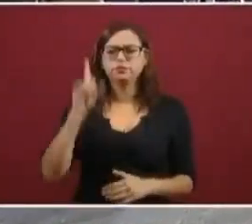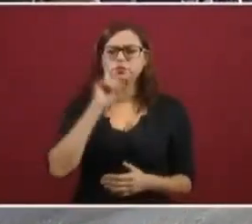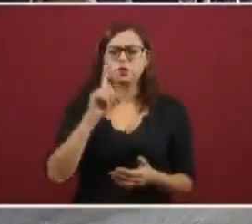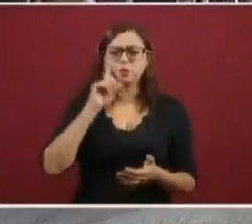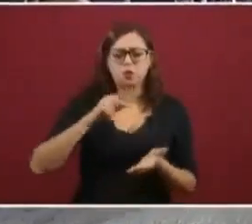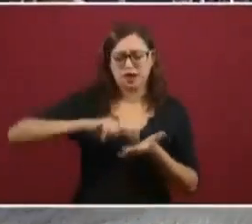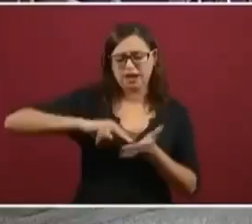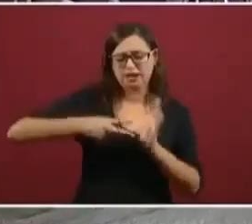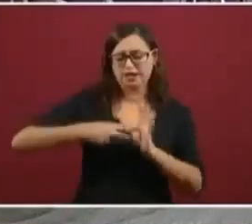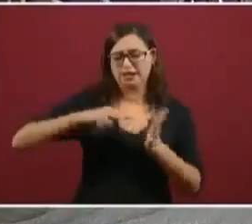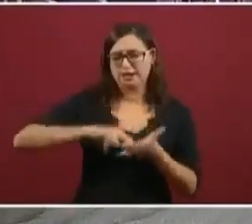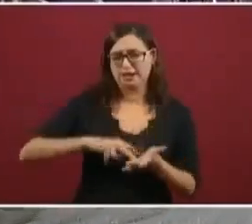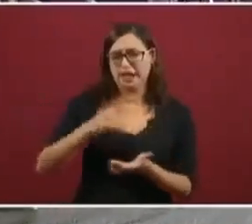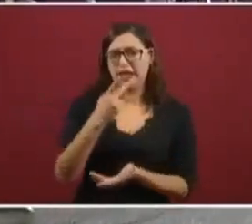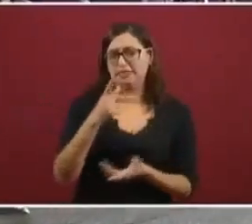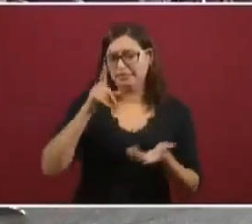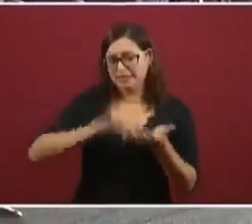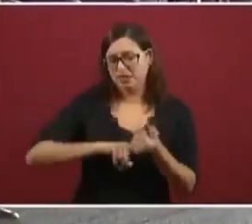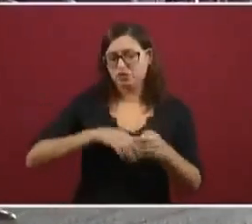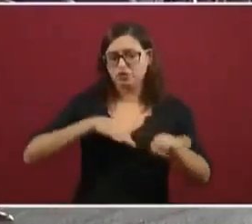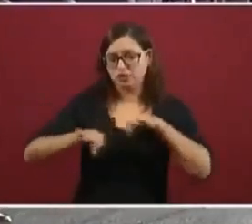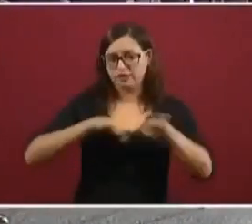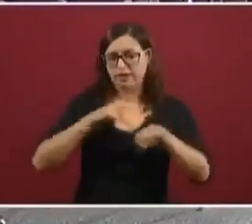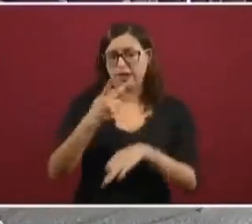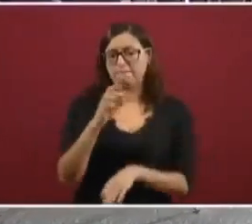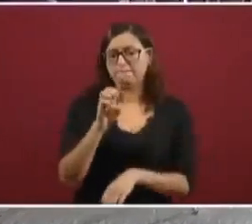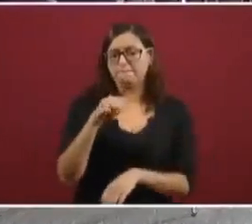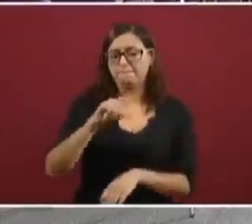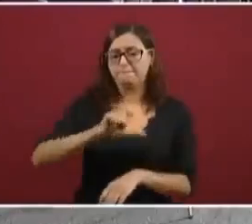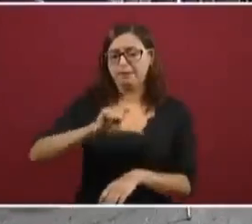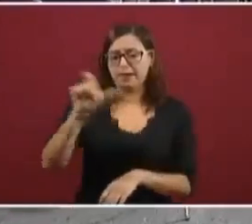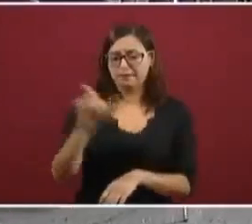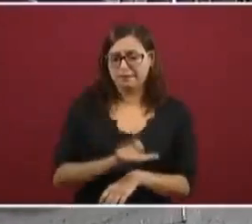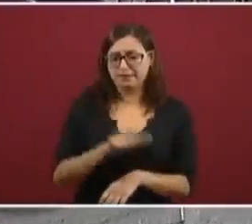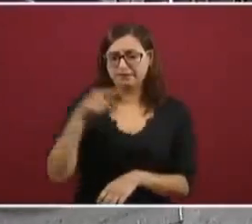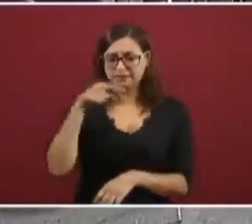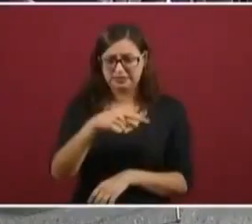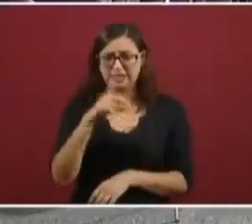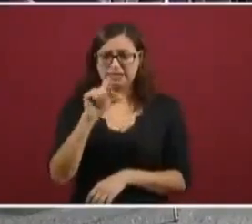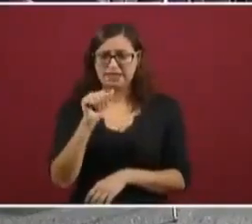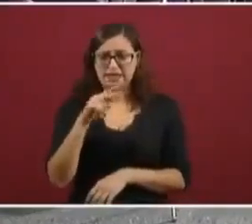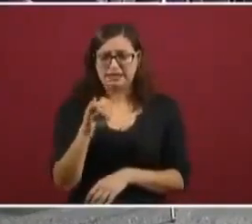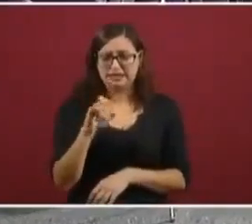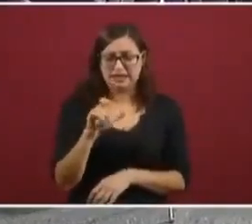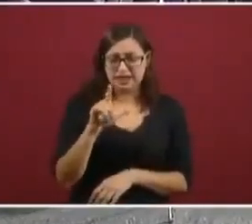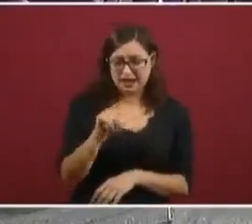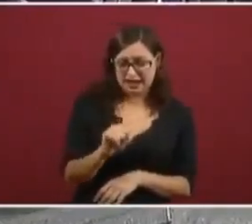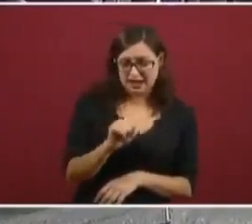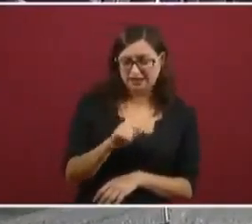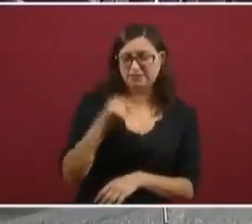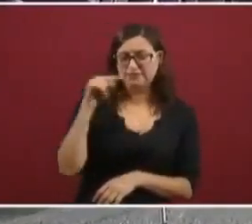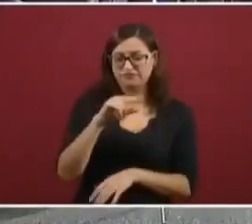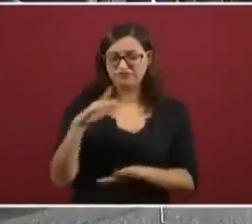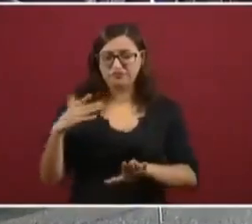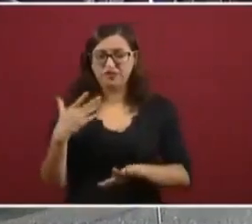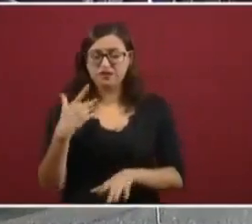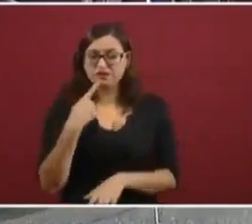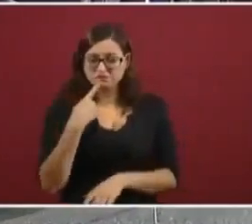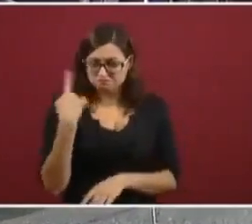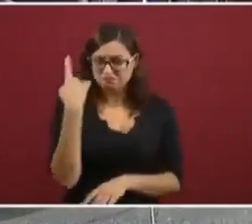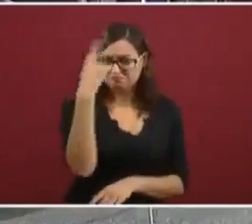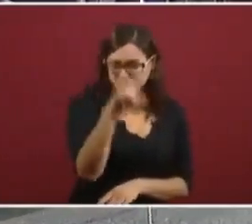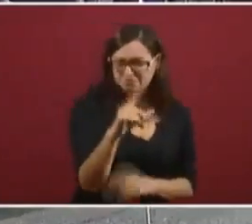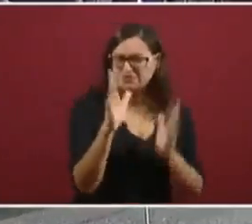Pemex Daniela de de Tabasco que aunque ya tiene una carpeta de investigación abierta ante la fgr por su